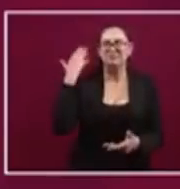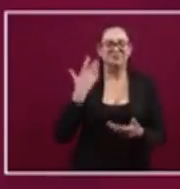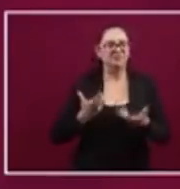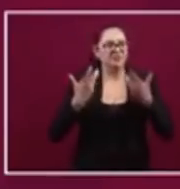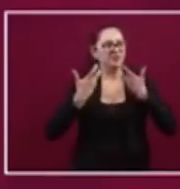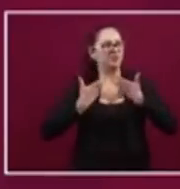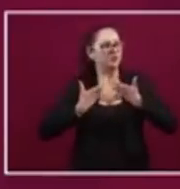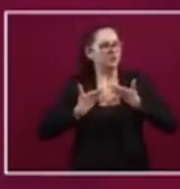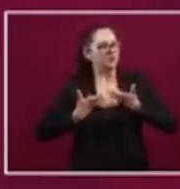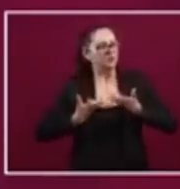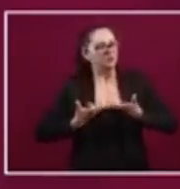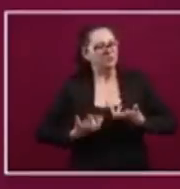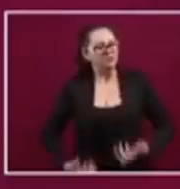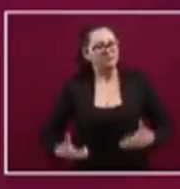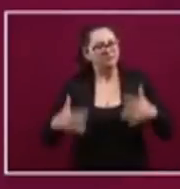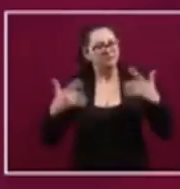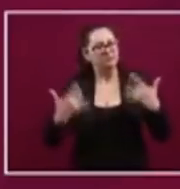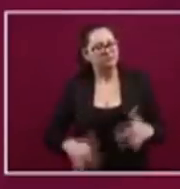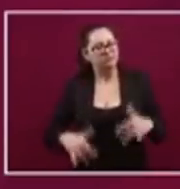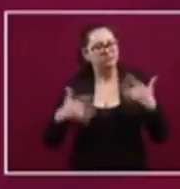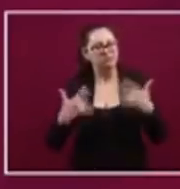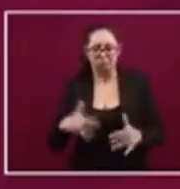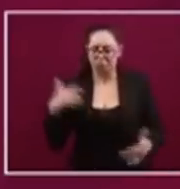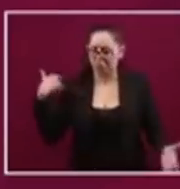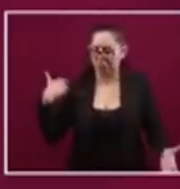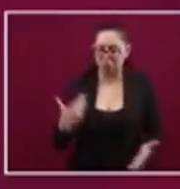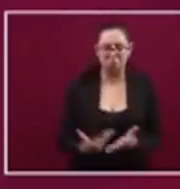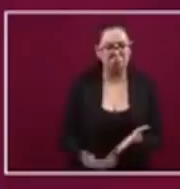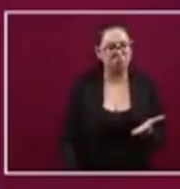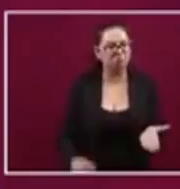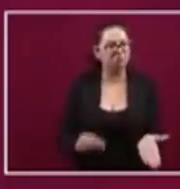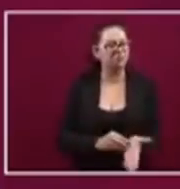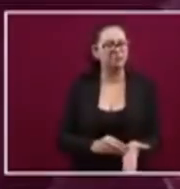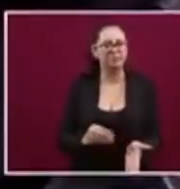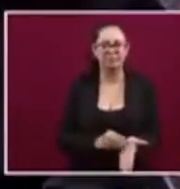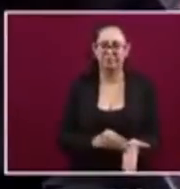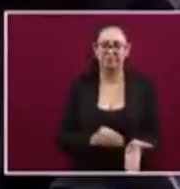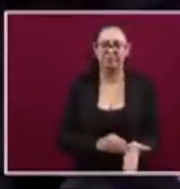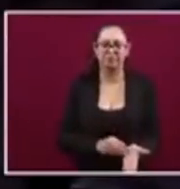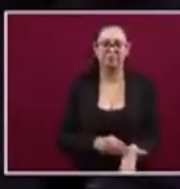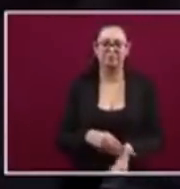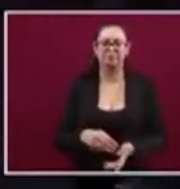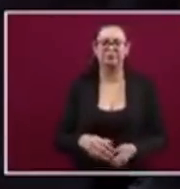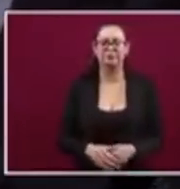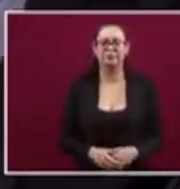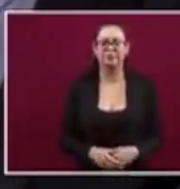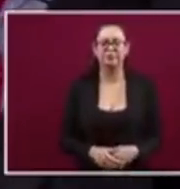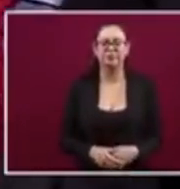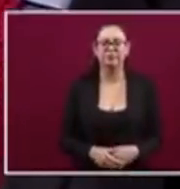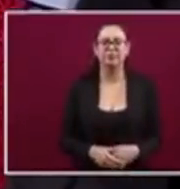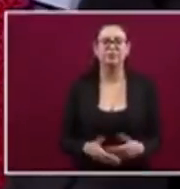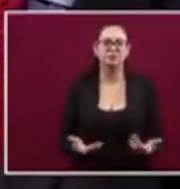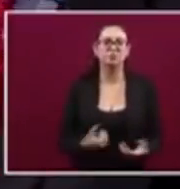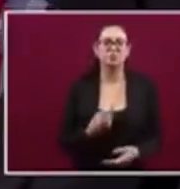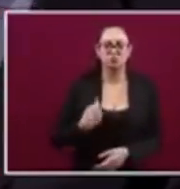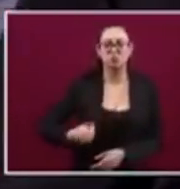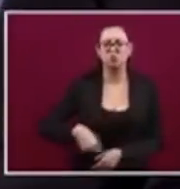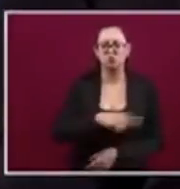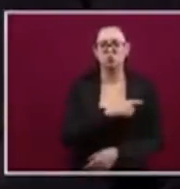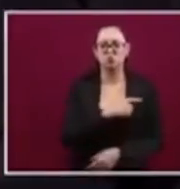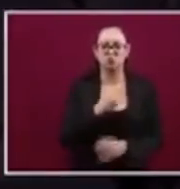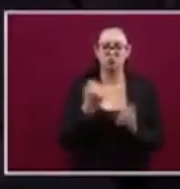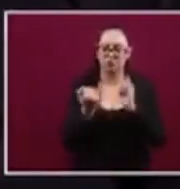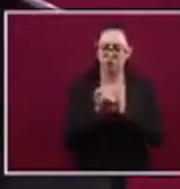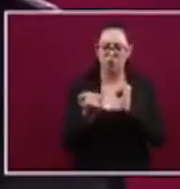doliendo al pueblo de mexico y también tenemos la obligación de informar a sus